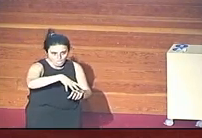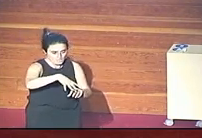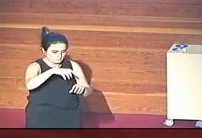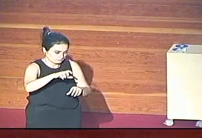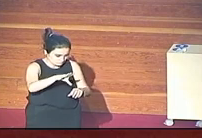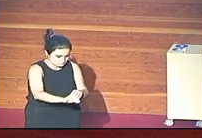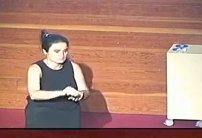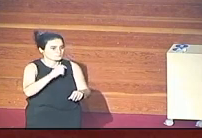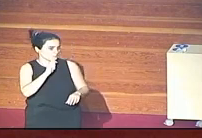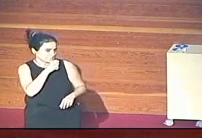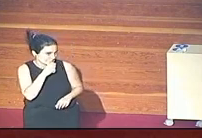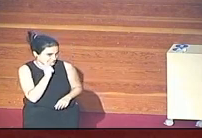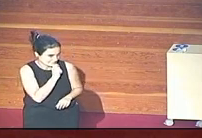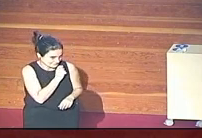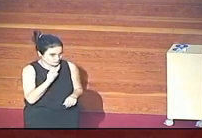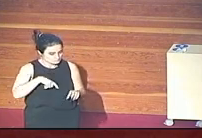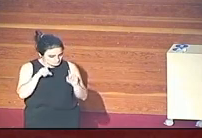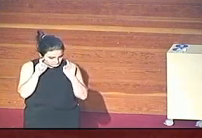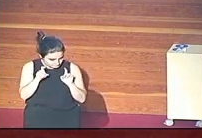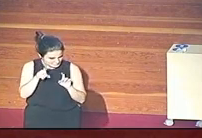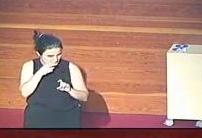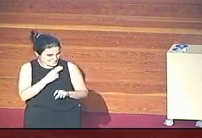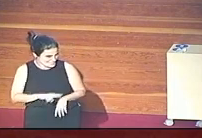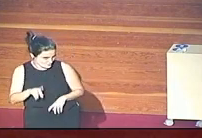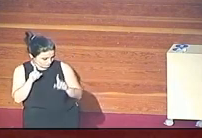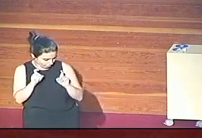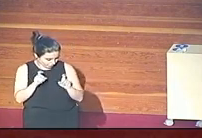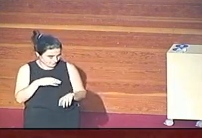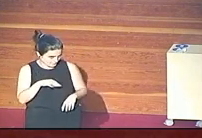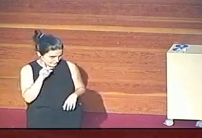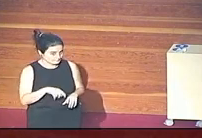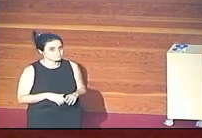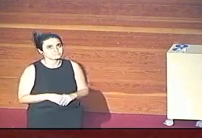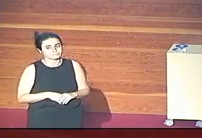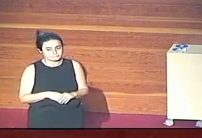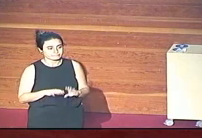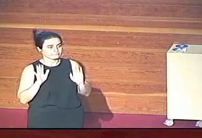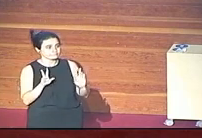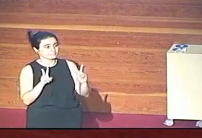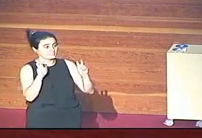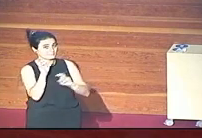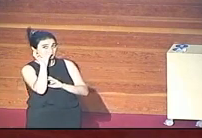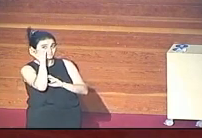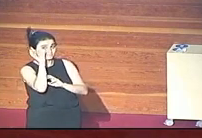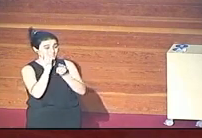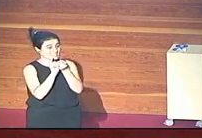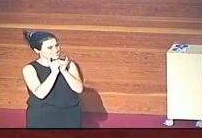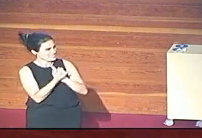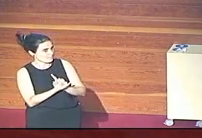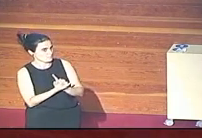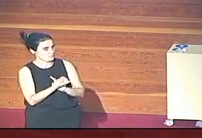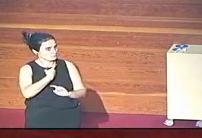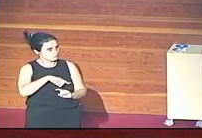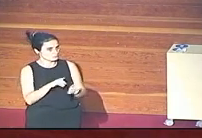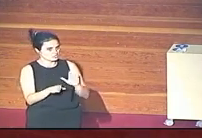además a los niños les enseñamos en los colegios pero en los temas de cambio climático seguimos siendo víctimas